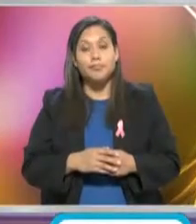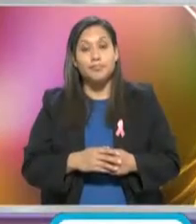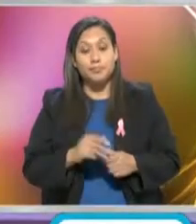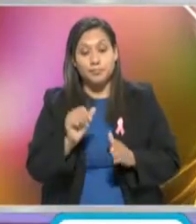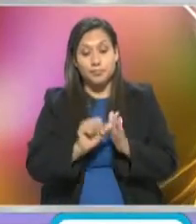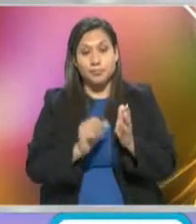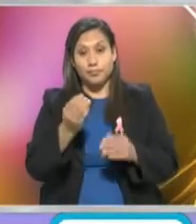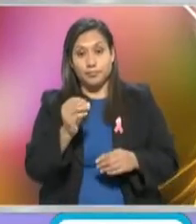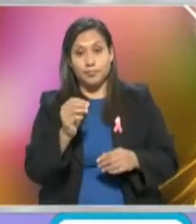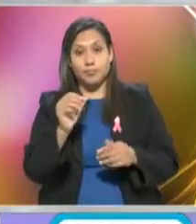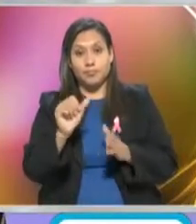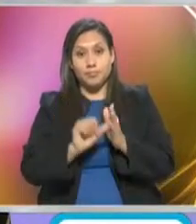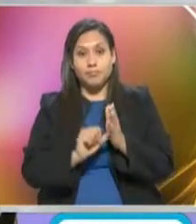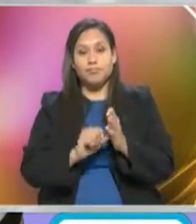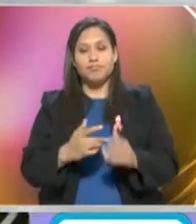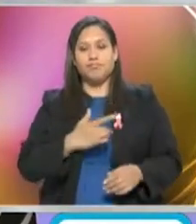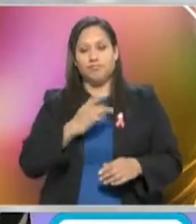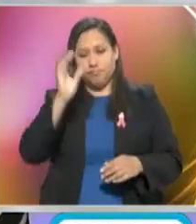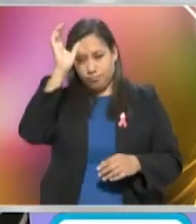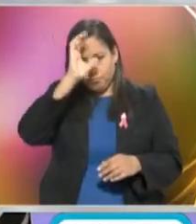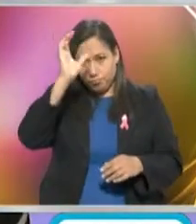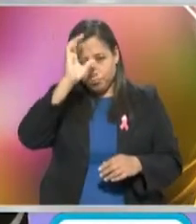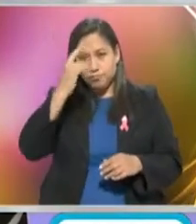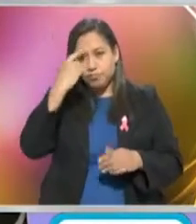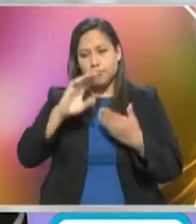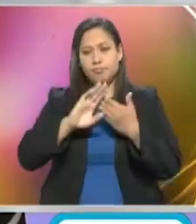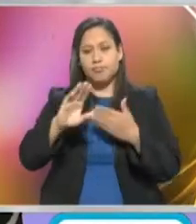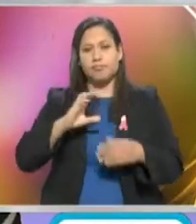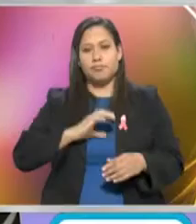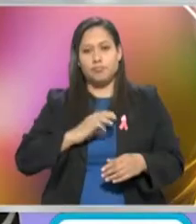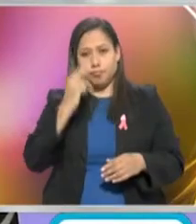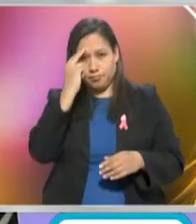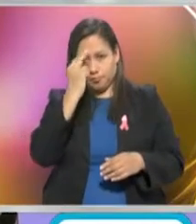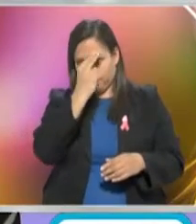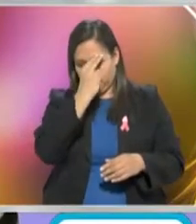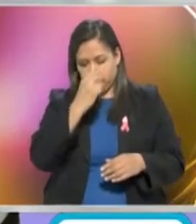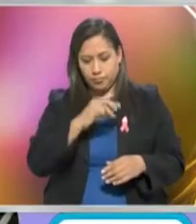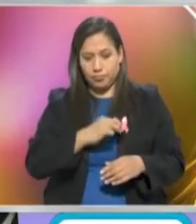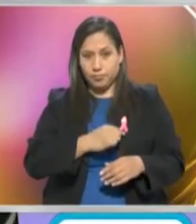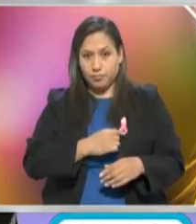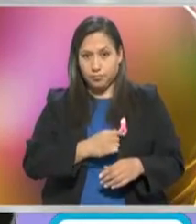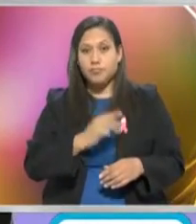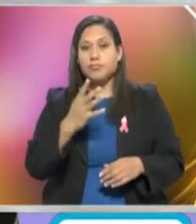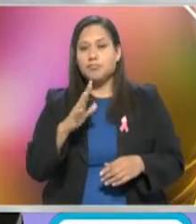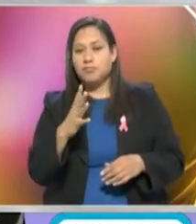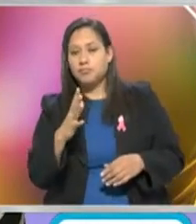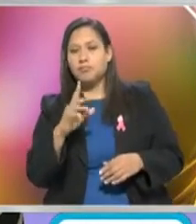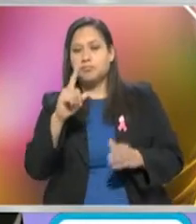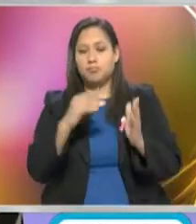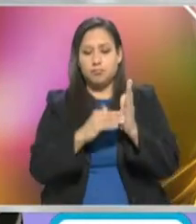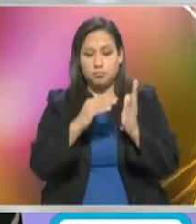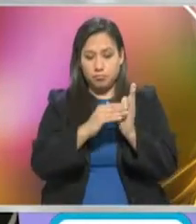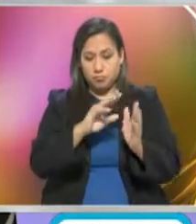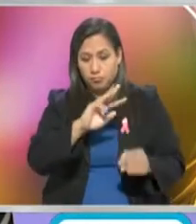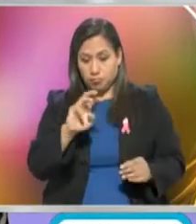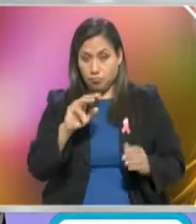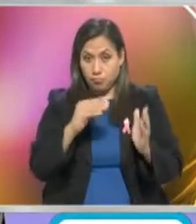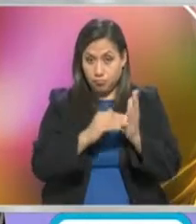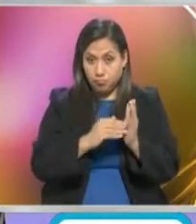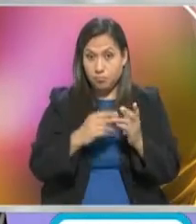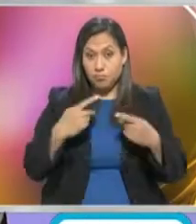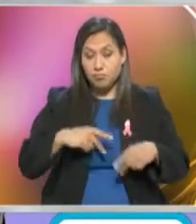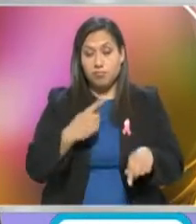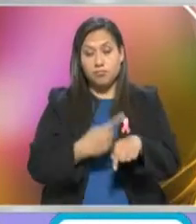Pues el mes de octubre es el mes de la sensibilización en contra del cáncer de mama, en donde son aproximadamente 1.300.000